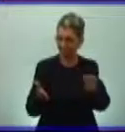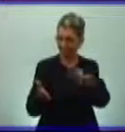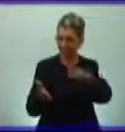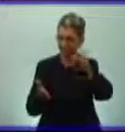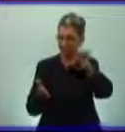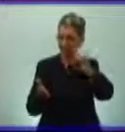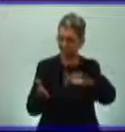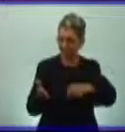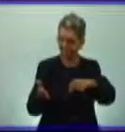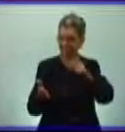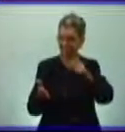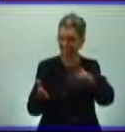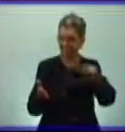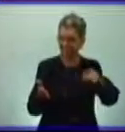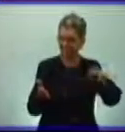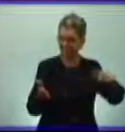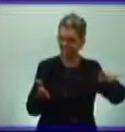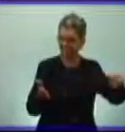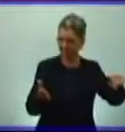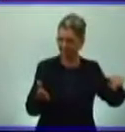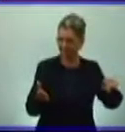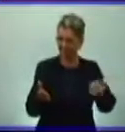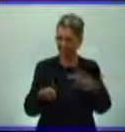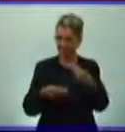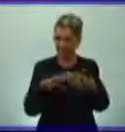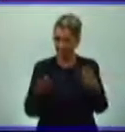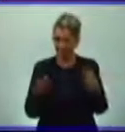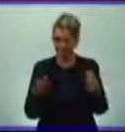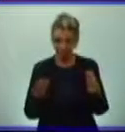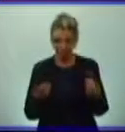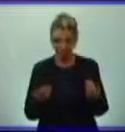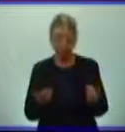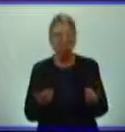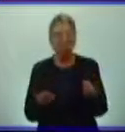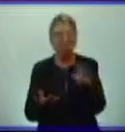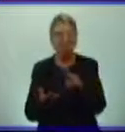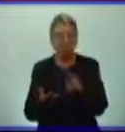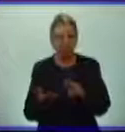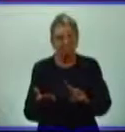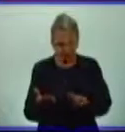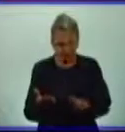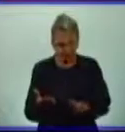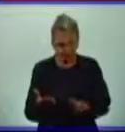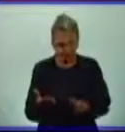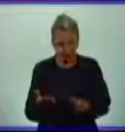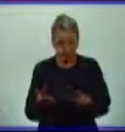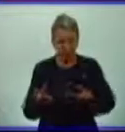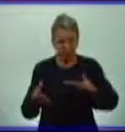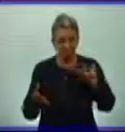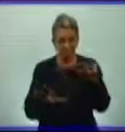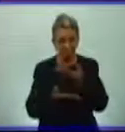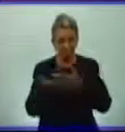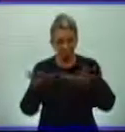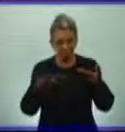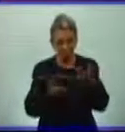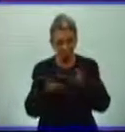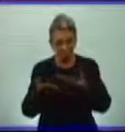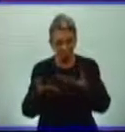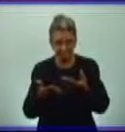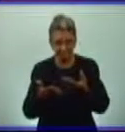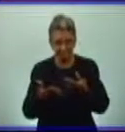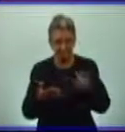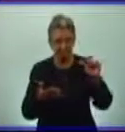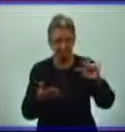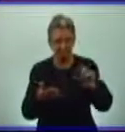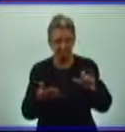escribieron? ¿Realizaron muchos dibujos? ¿Y pudieron comentar con sus familiares sobre los daños que han ocurrido en su